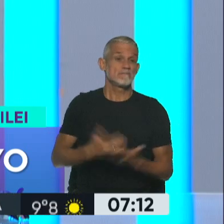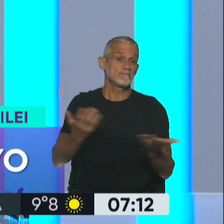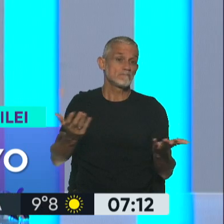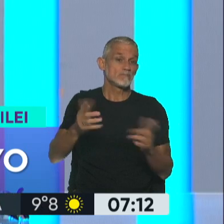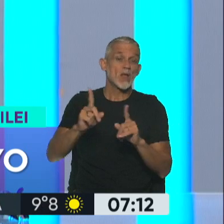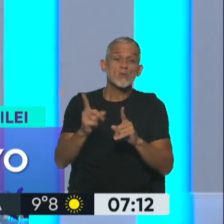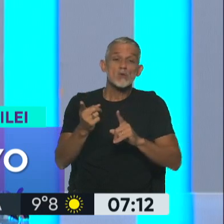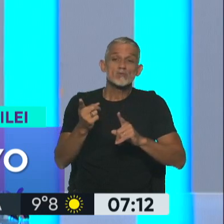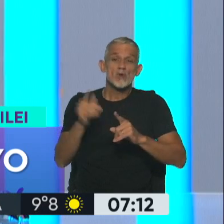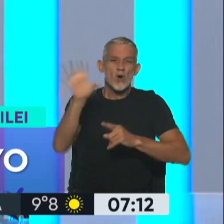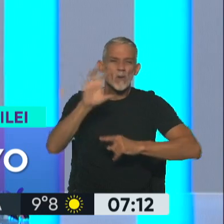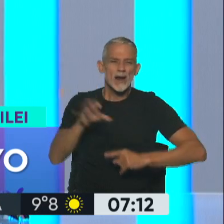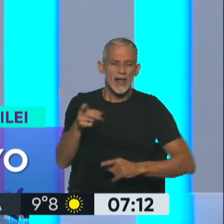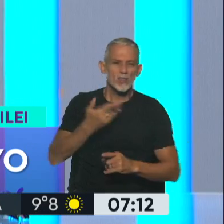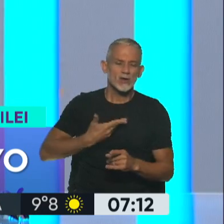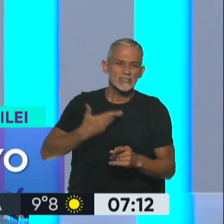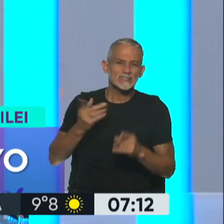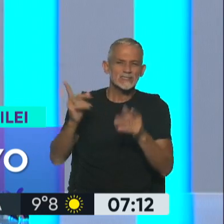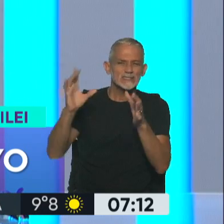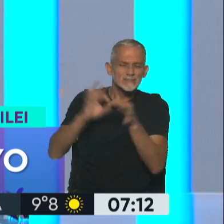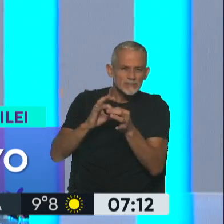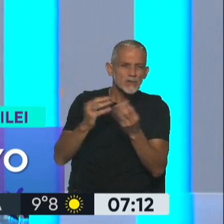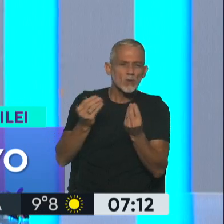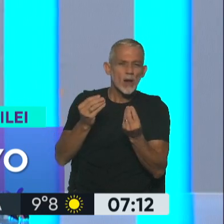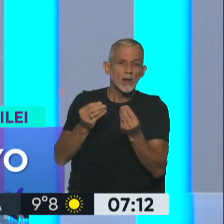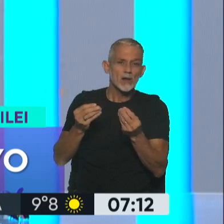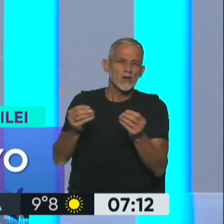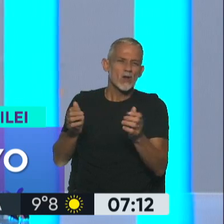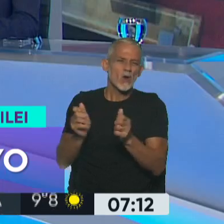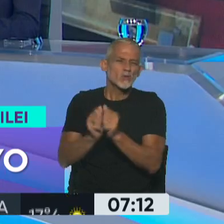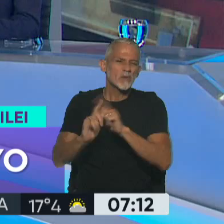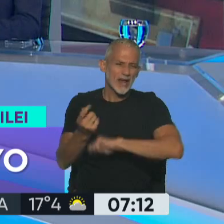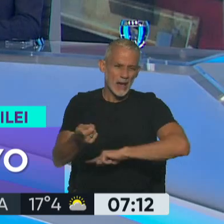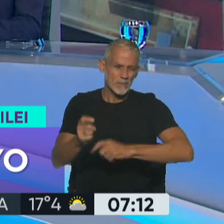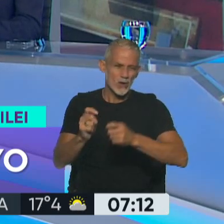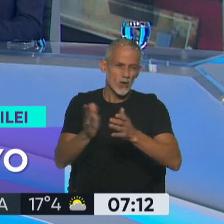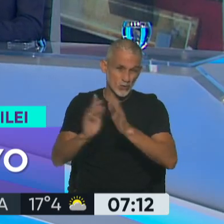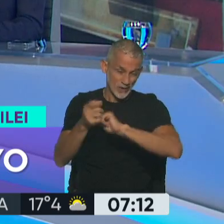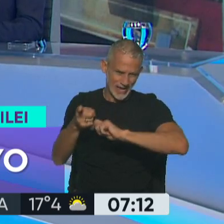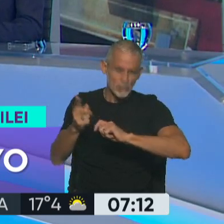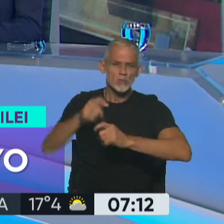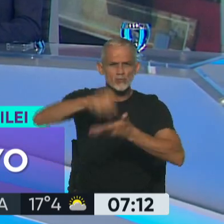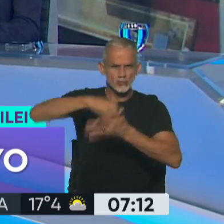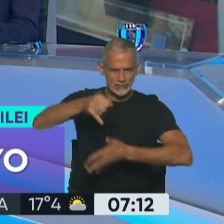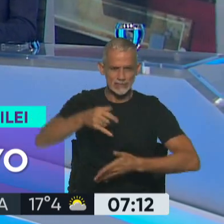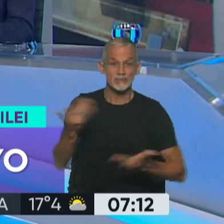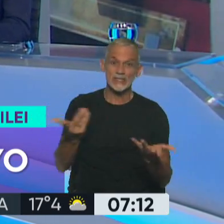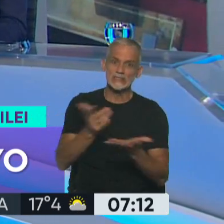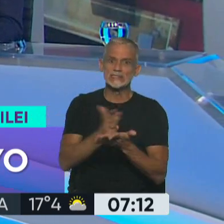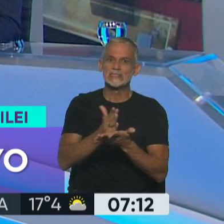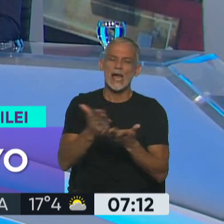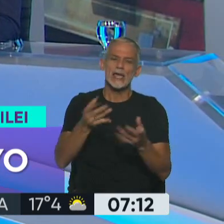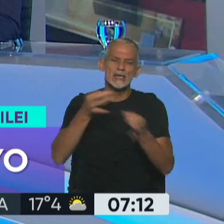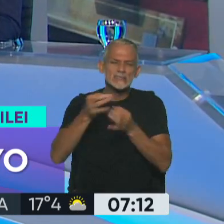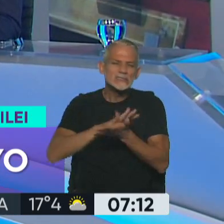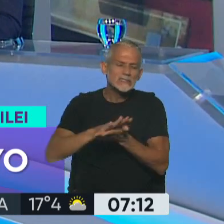varios, principalmente los gobernadores enrolados en lo que fue Juntos por el Cambio. Pero en el medio también hay una